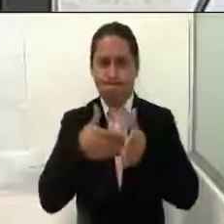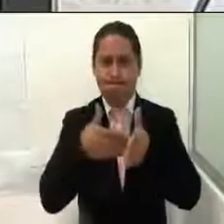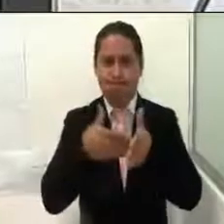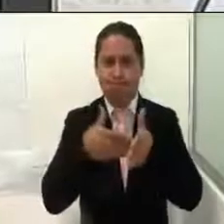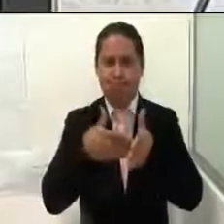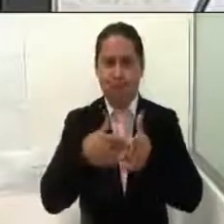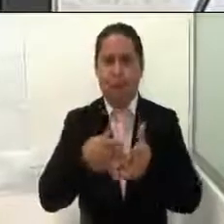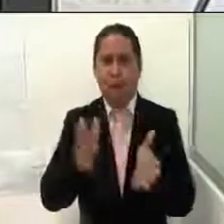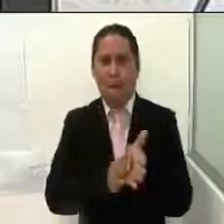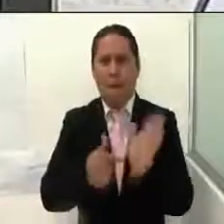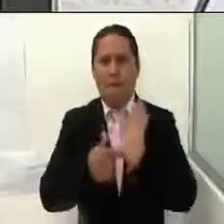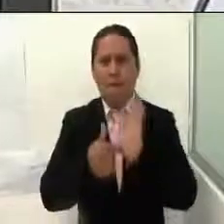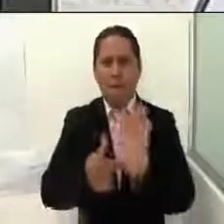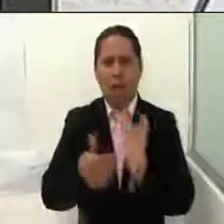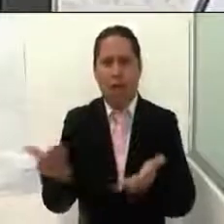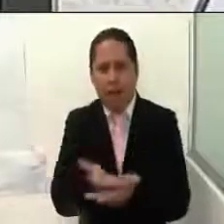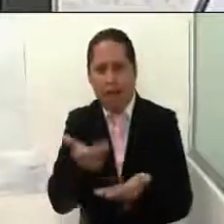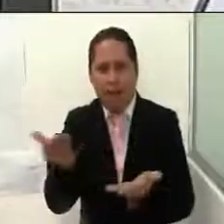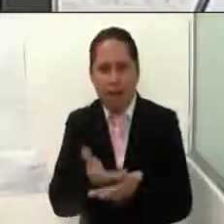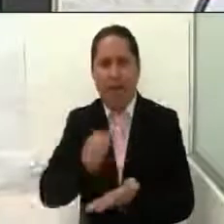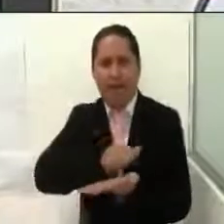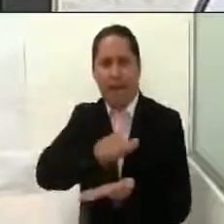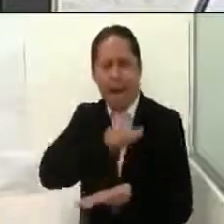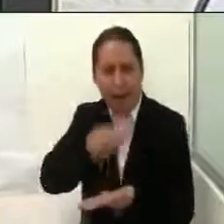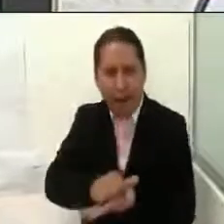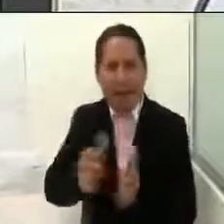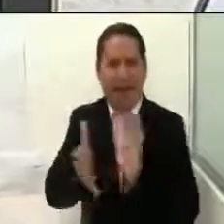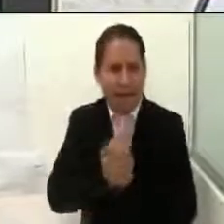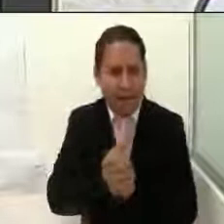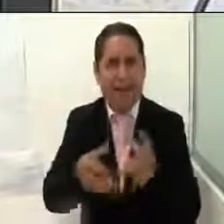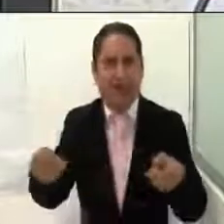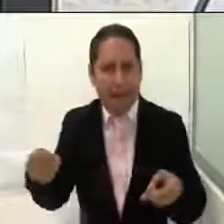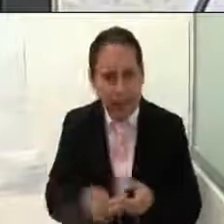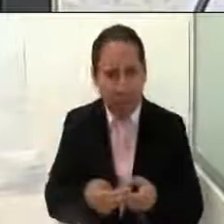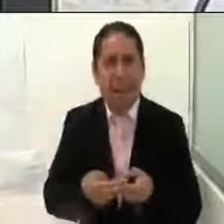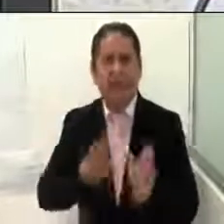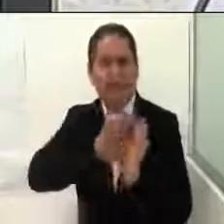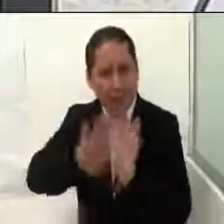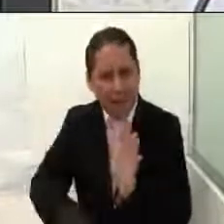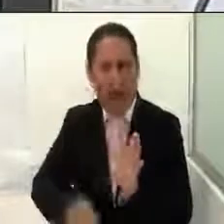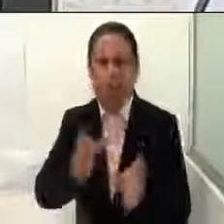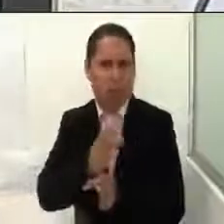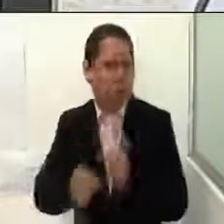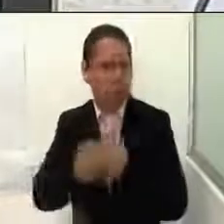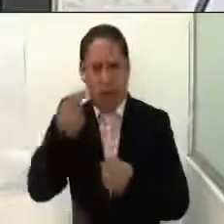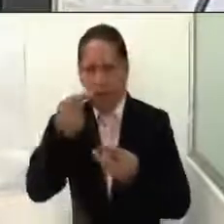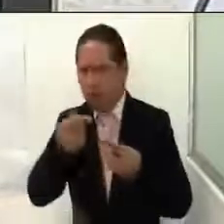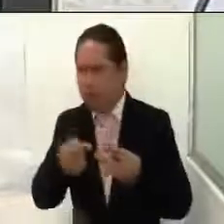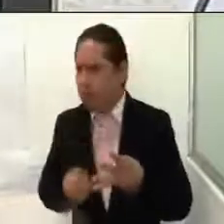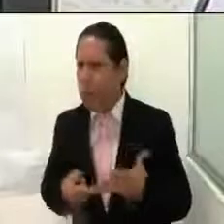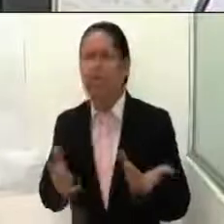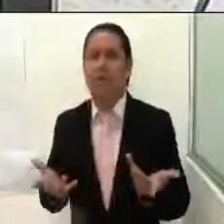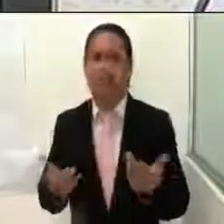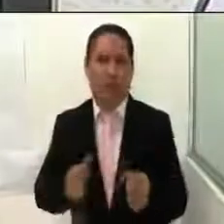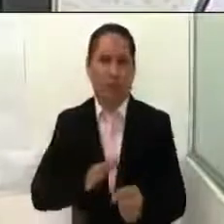documentos referencia actas de matrimonio nacimiento defunción y de otra manera realizar